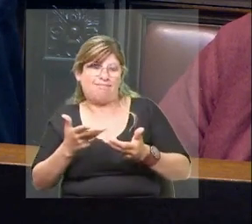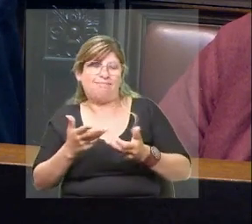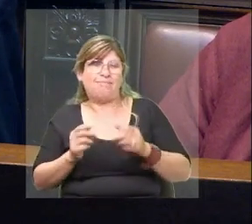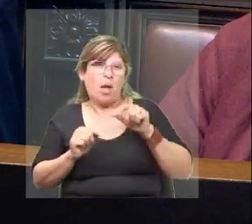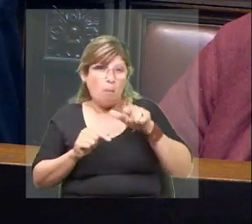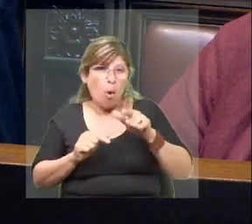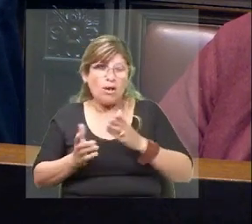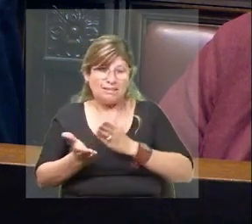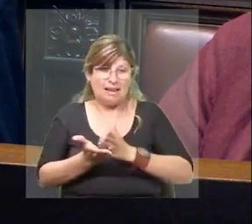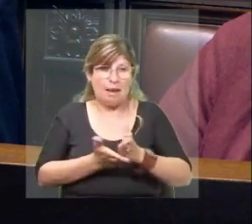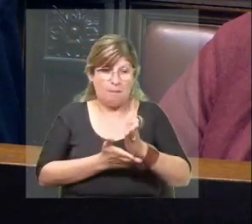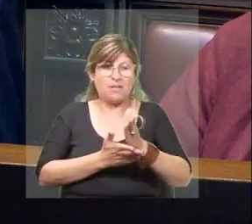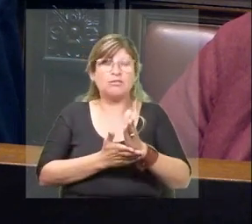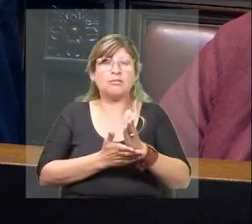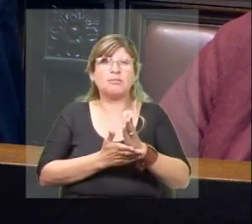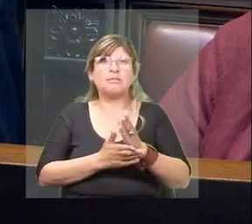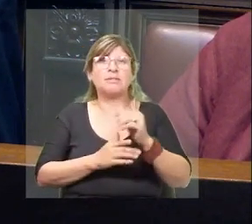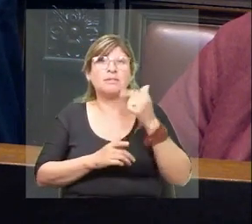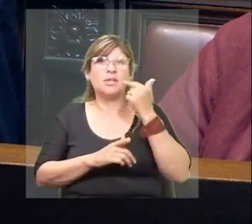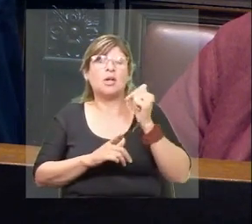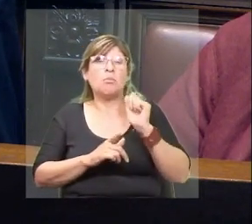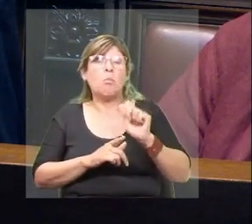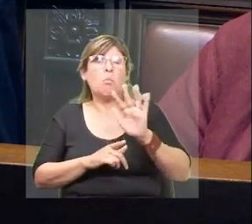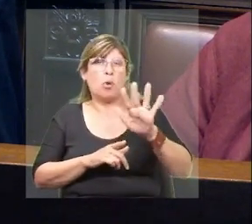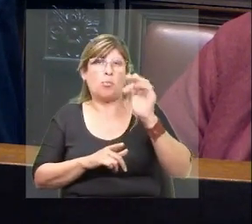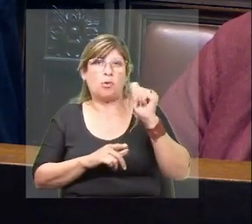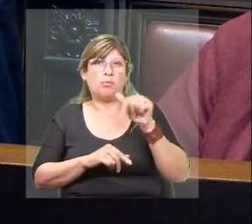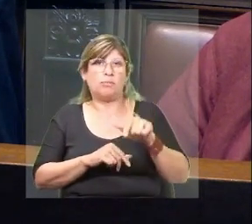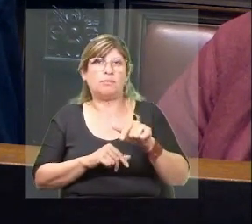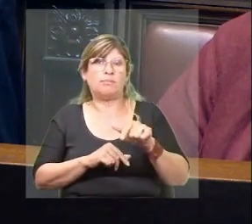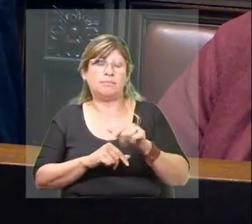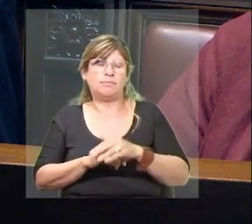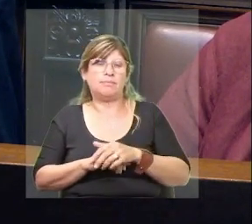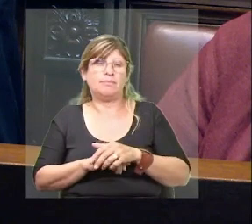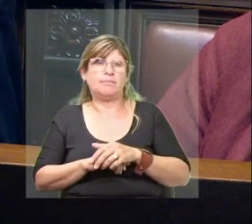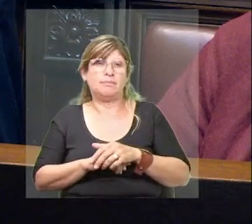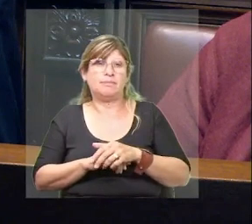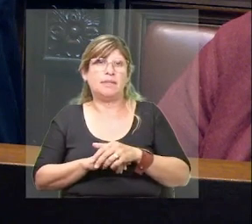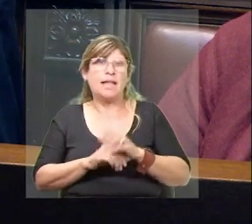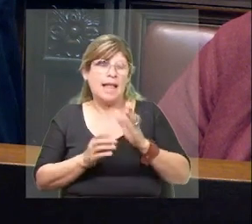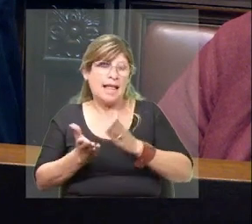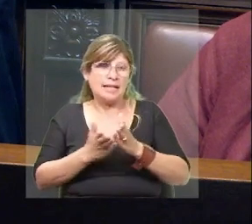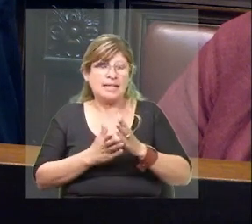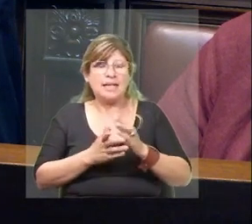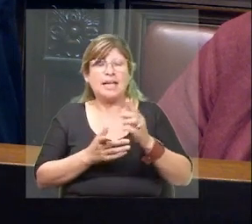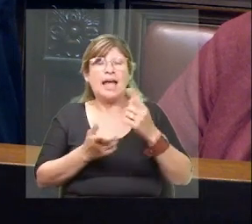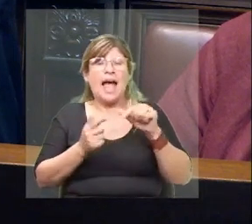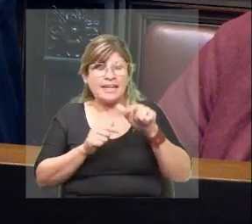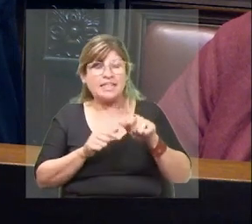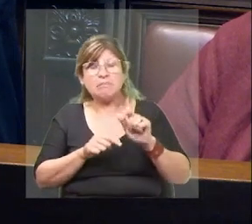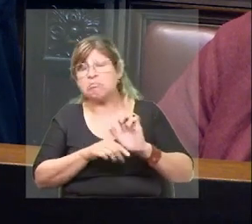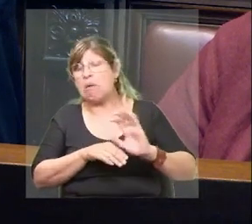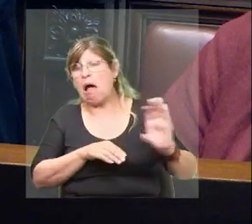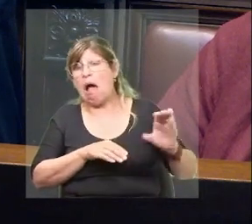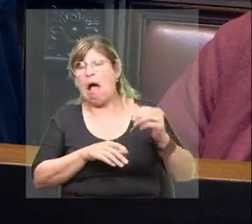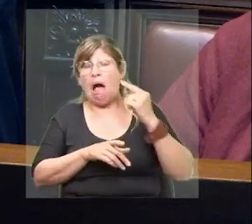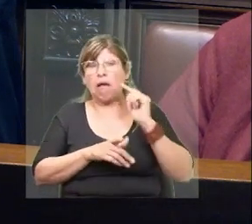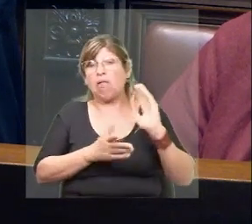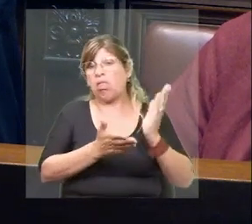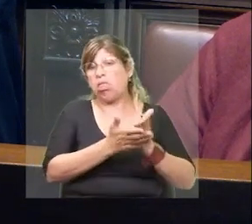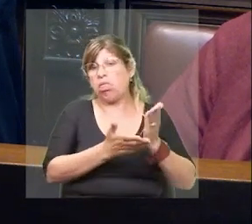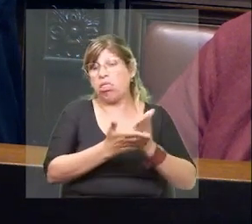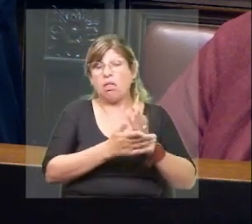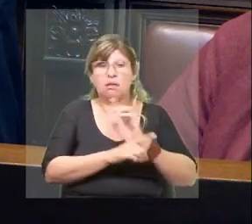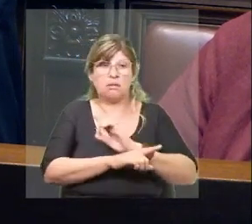ese camino al andar, camino propio, camino que rechaza dogmatismos, camino